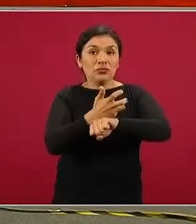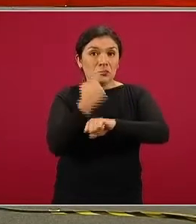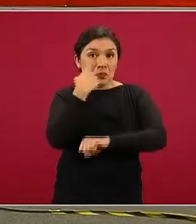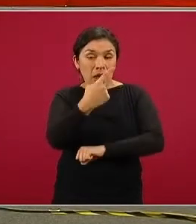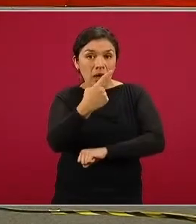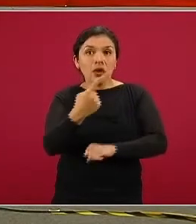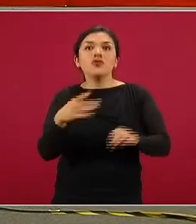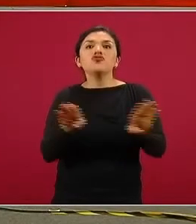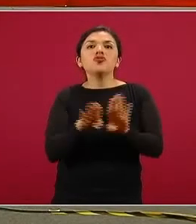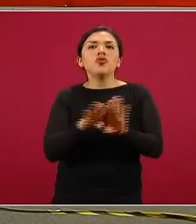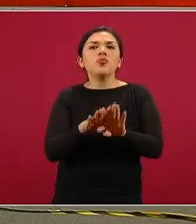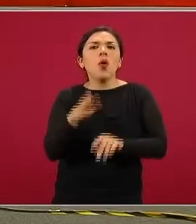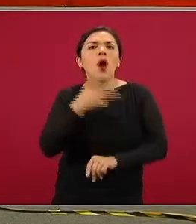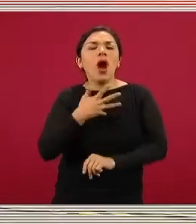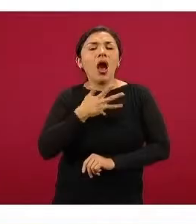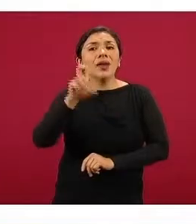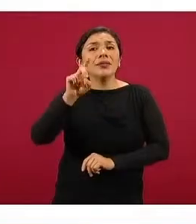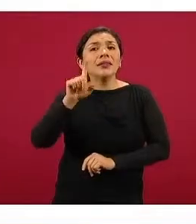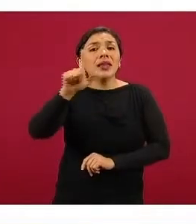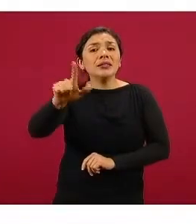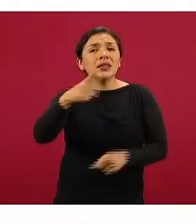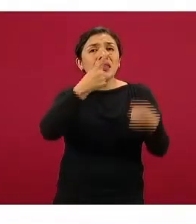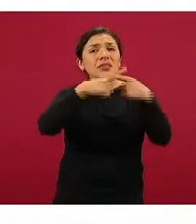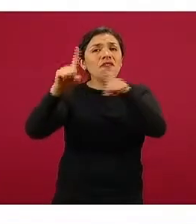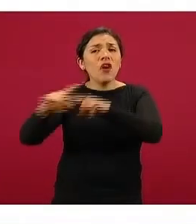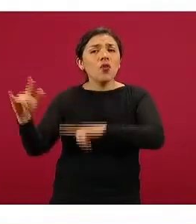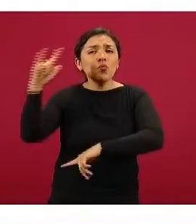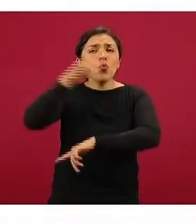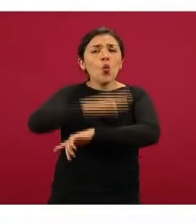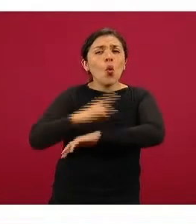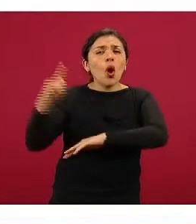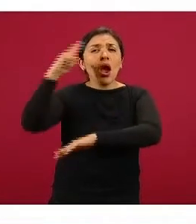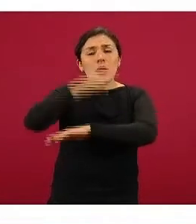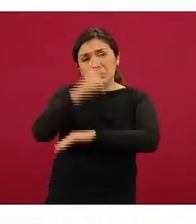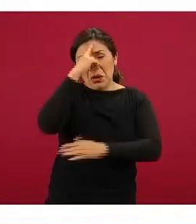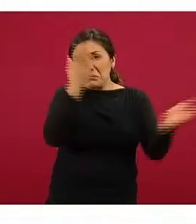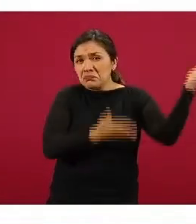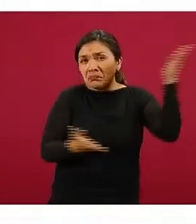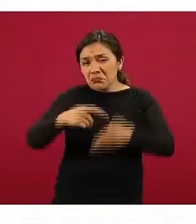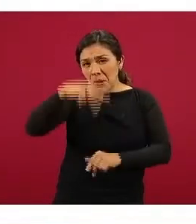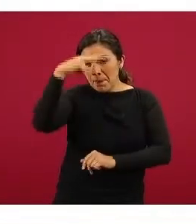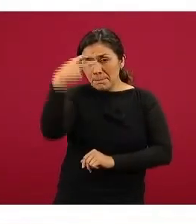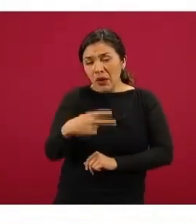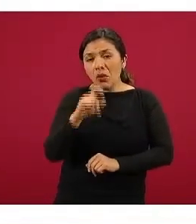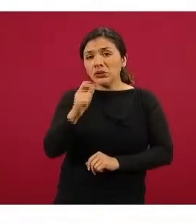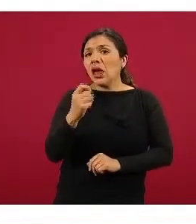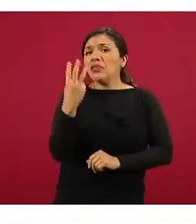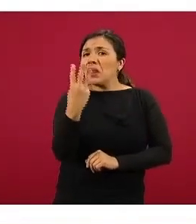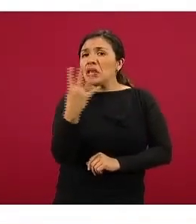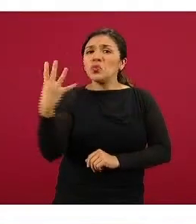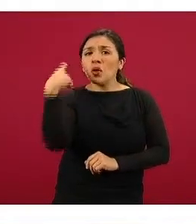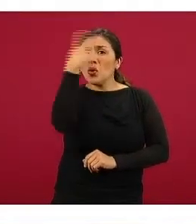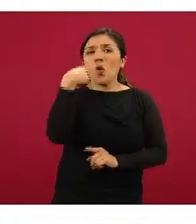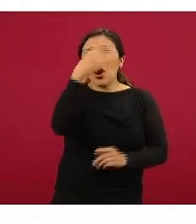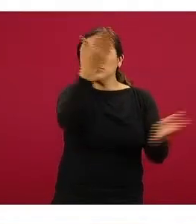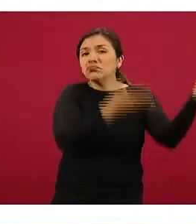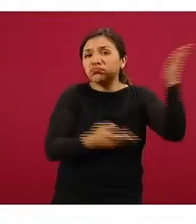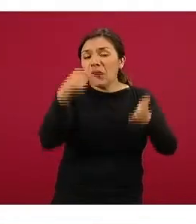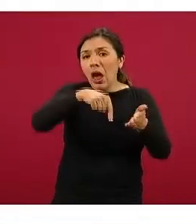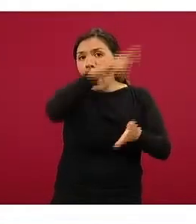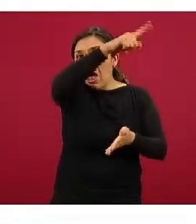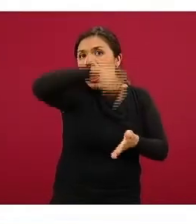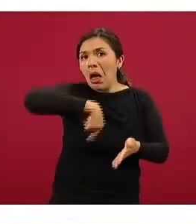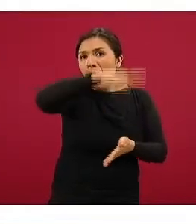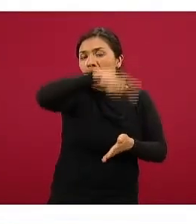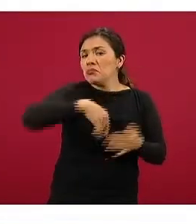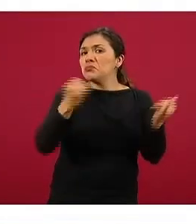Vemos también que hay 37 rutas con el rango de 3 a 4 horas, a 4 horas y media. ¿Qué quiere decir?